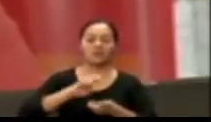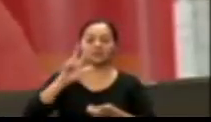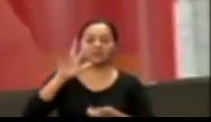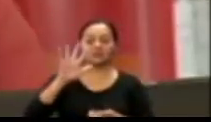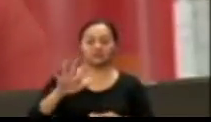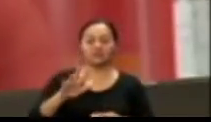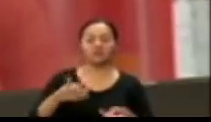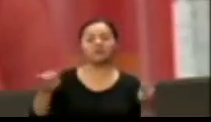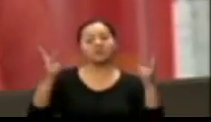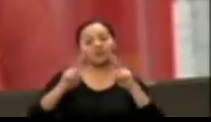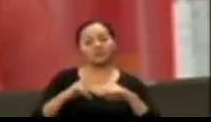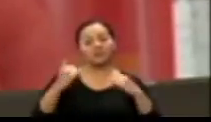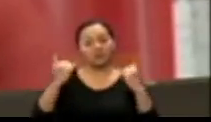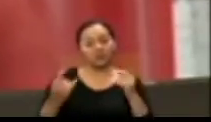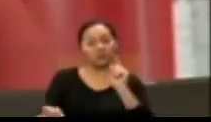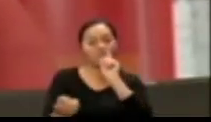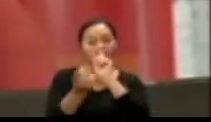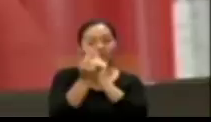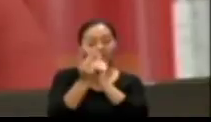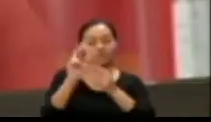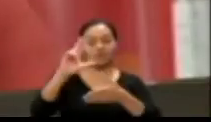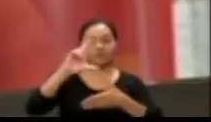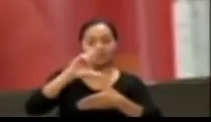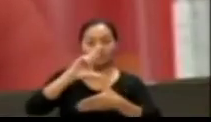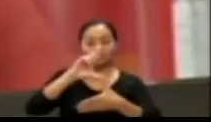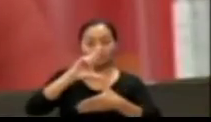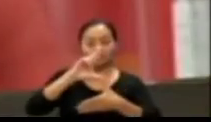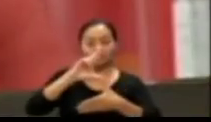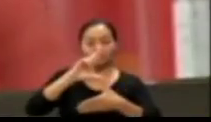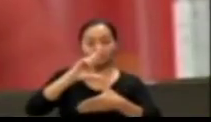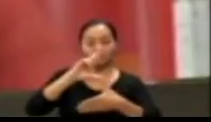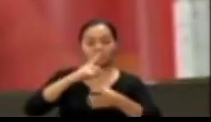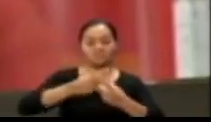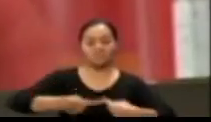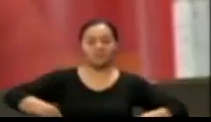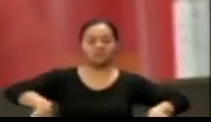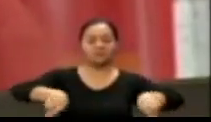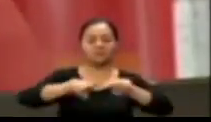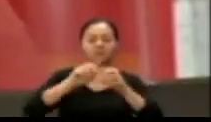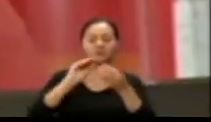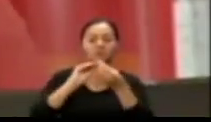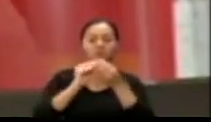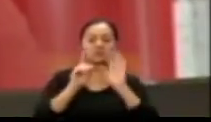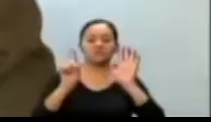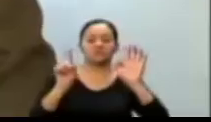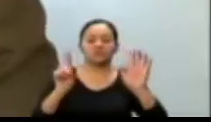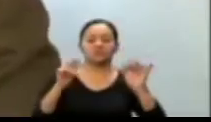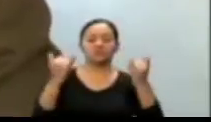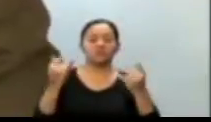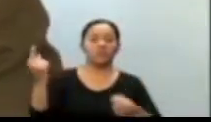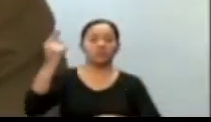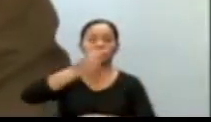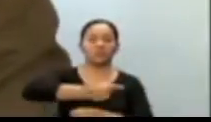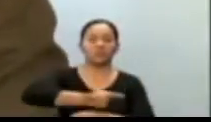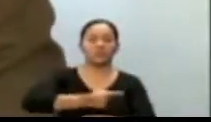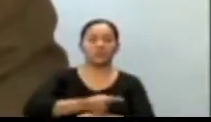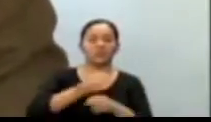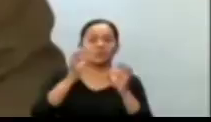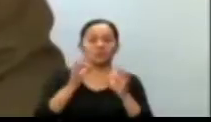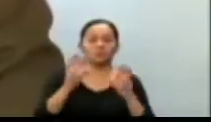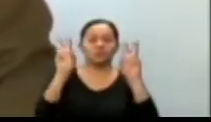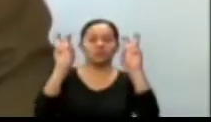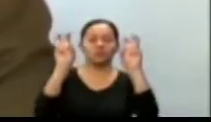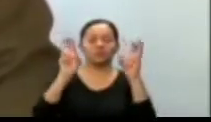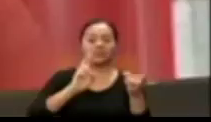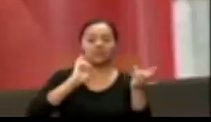y que también estará participando de este encuentro en la mesa redonda número 6, que es del día de hoy justamente, y con el